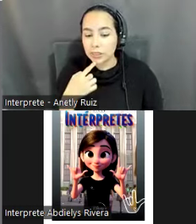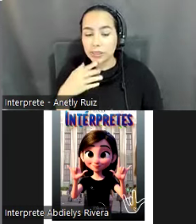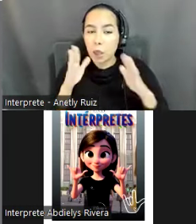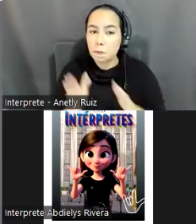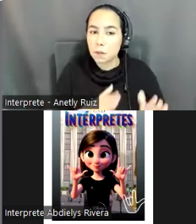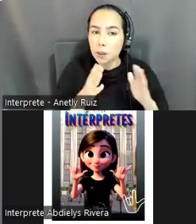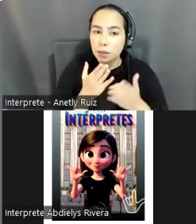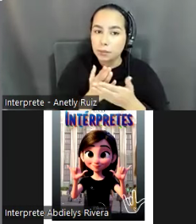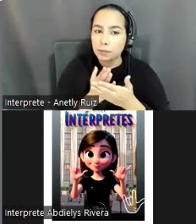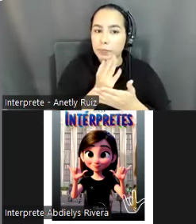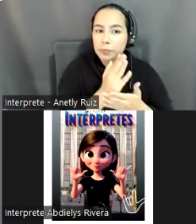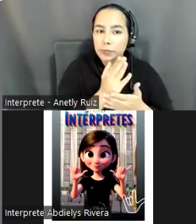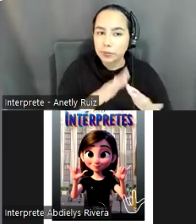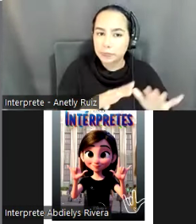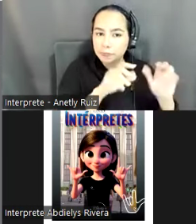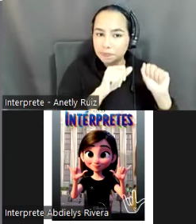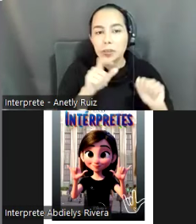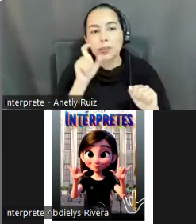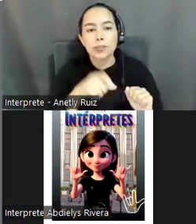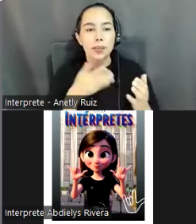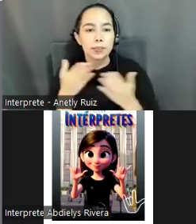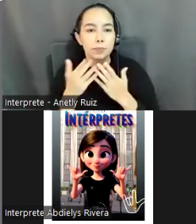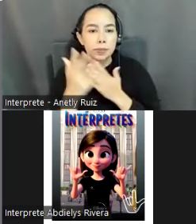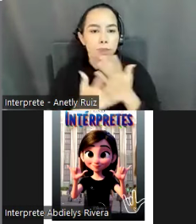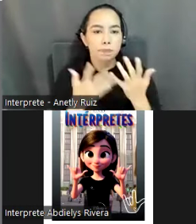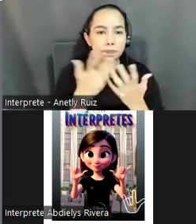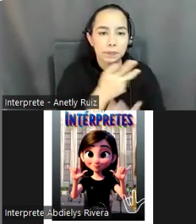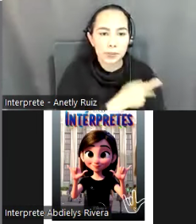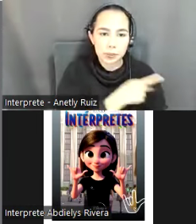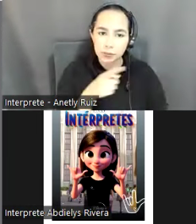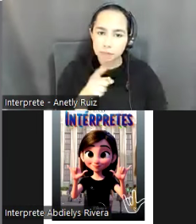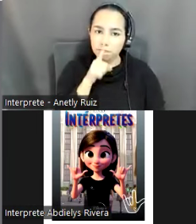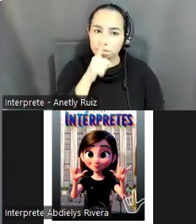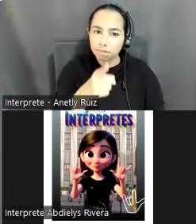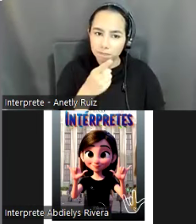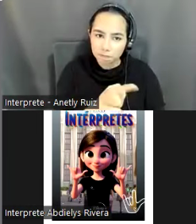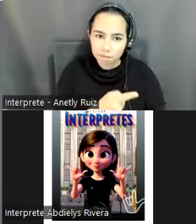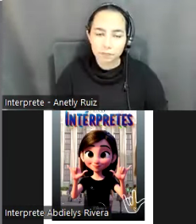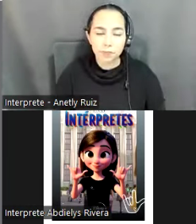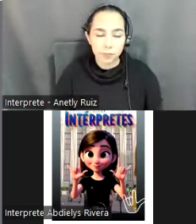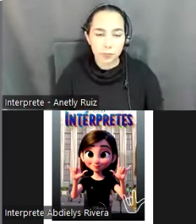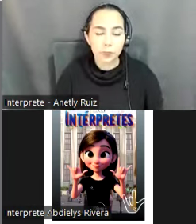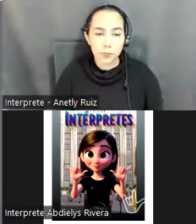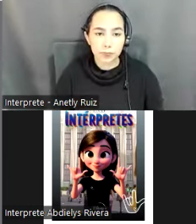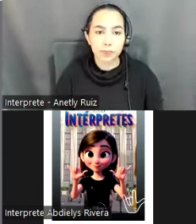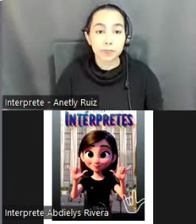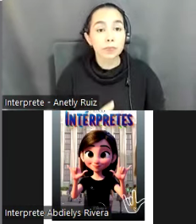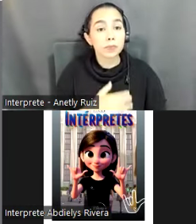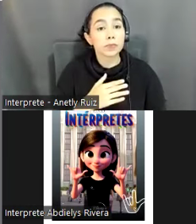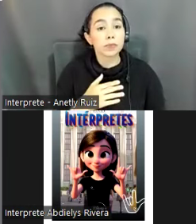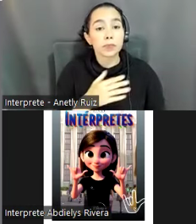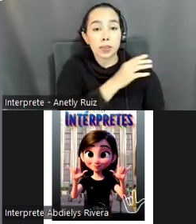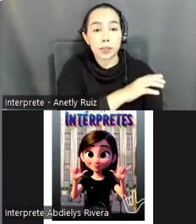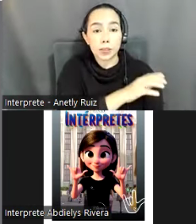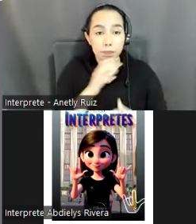coordinado con los servicios que necesita el paciente. Que, ¿verdad? Eso es muy cierto. La facilidad médica, Eileen